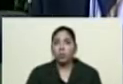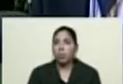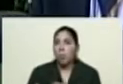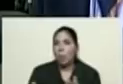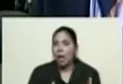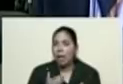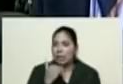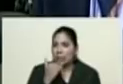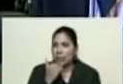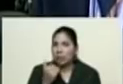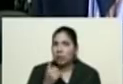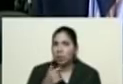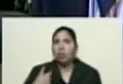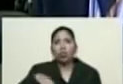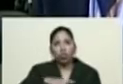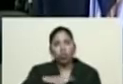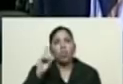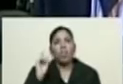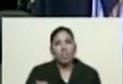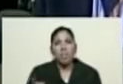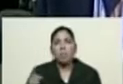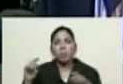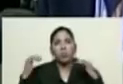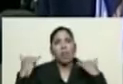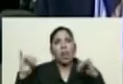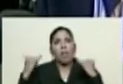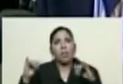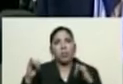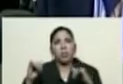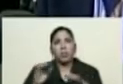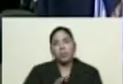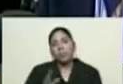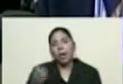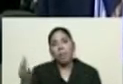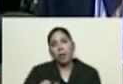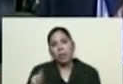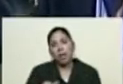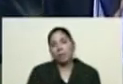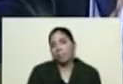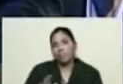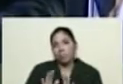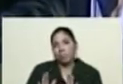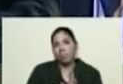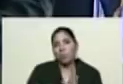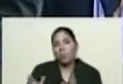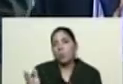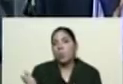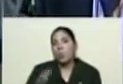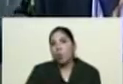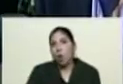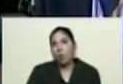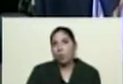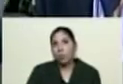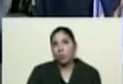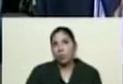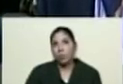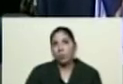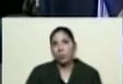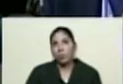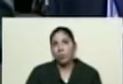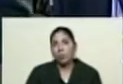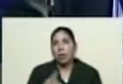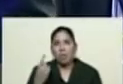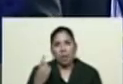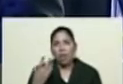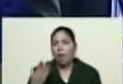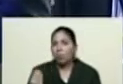Por eso tenemos que celebrar. Es verdad que se nos fue pronto. Es verdad que desde muchos puntos de vista él tenía mucho que dar